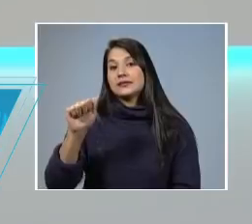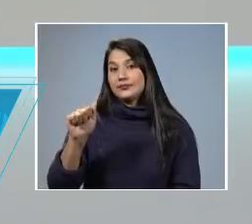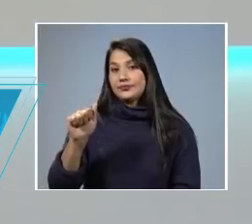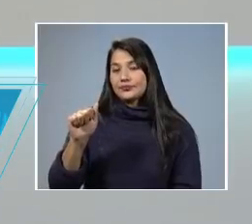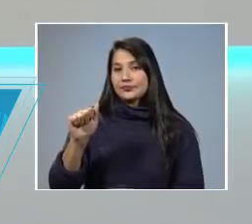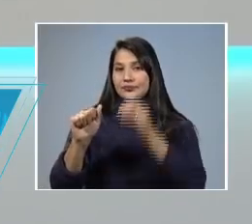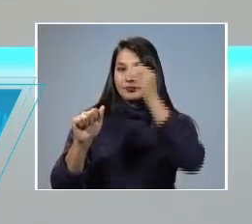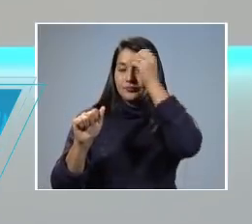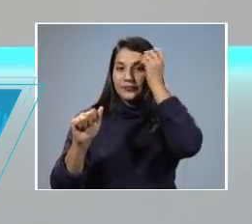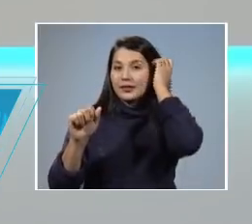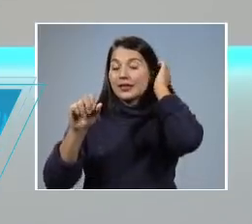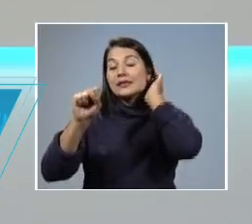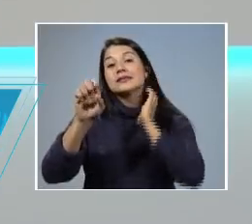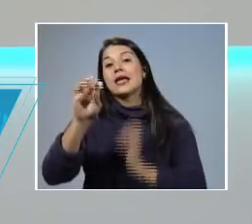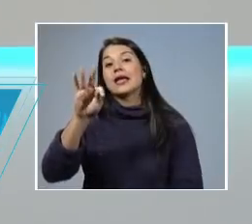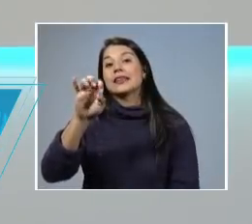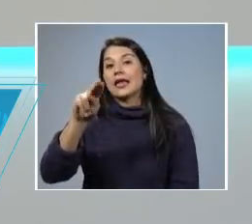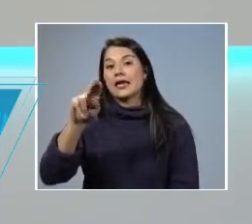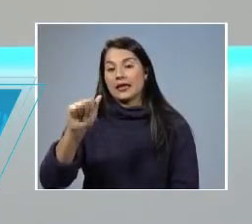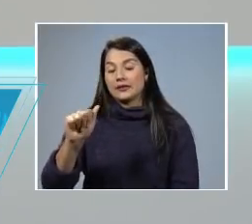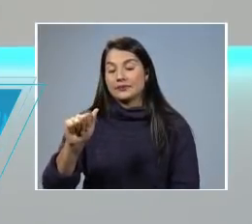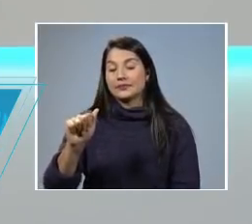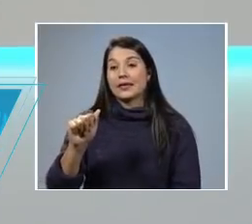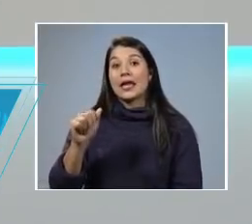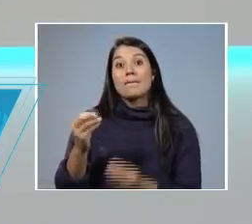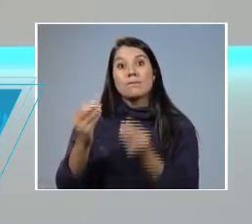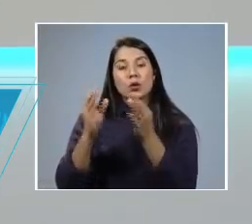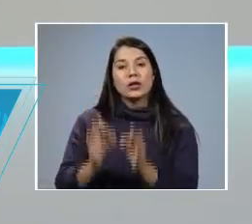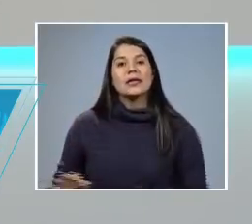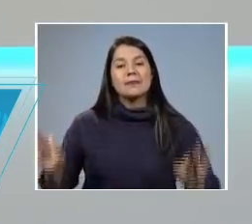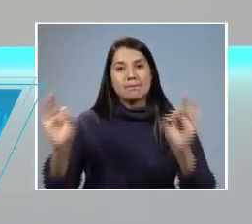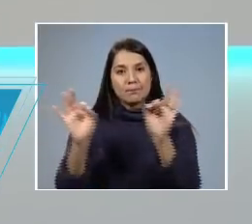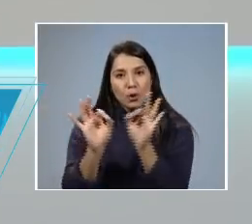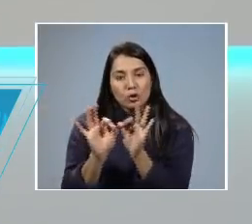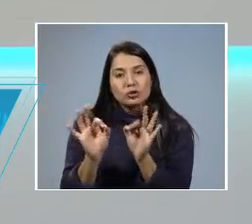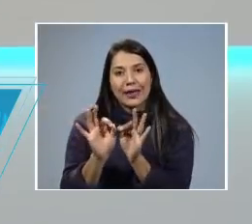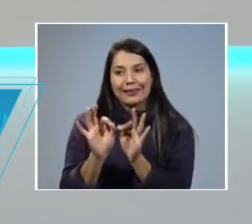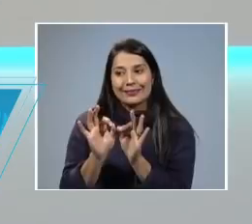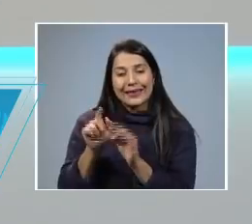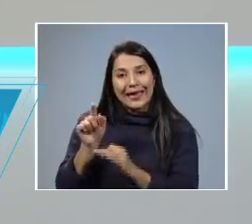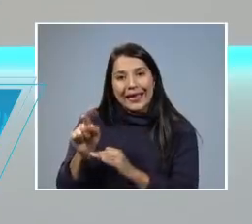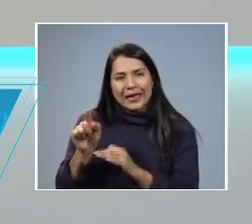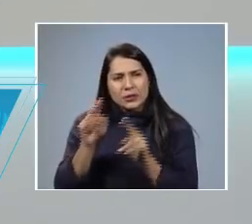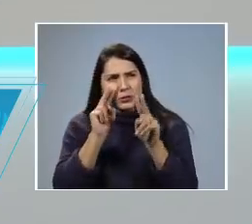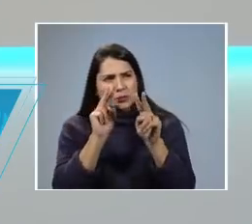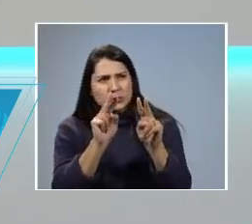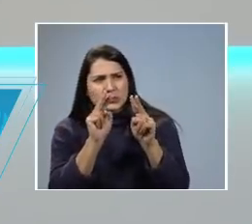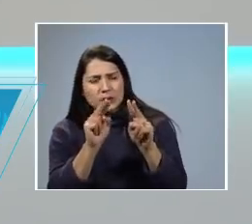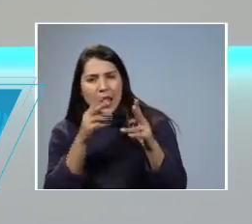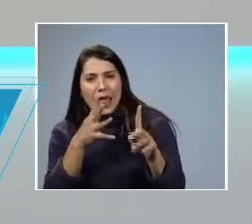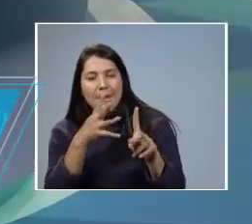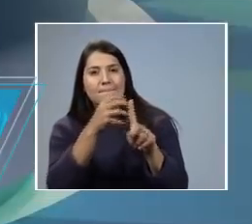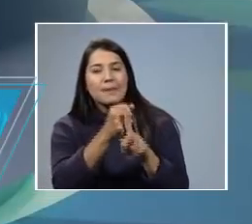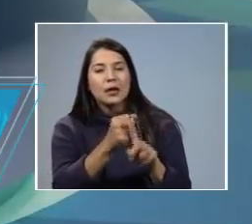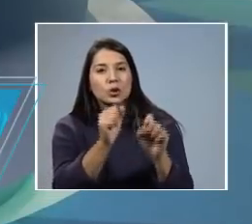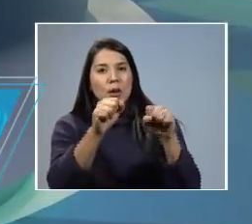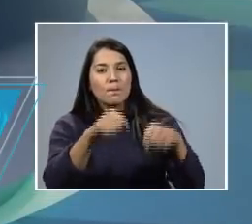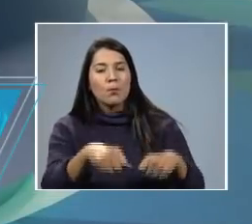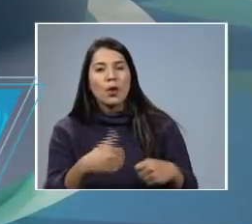es importante que exista y es importante que valore, digamos, el impacto que puede tener